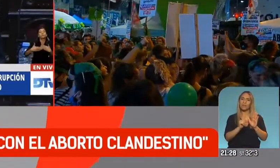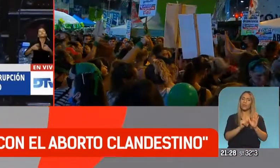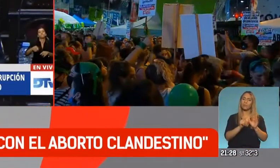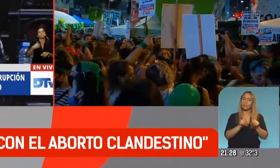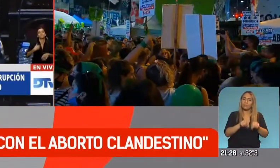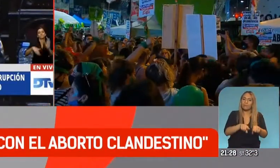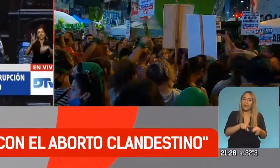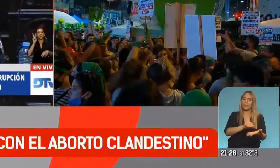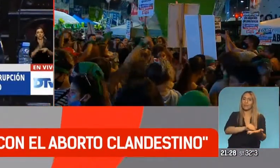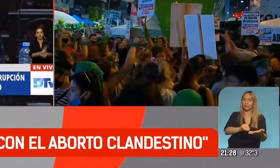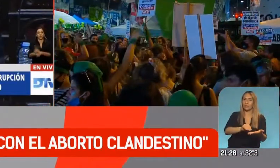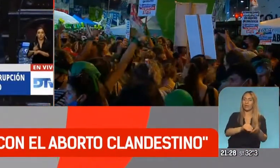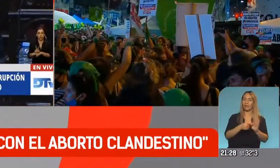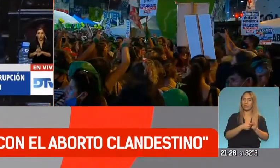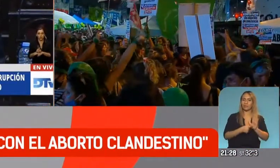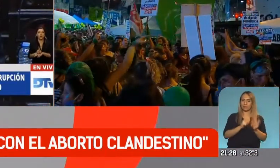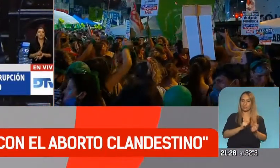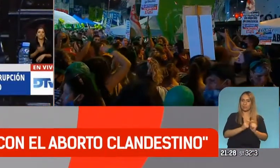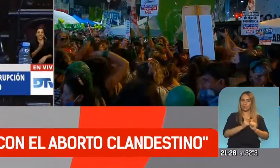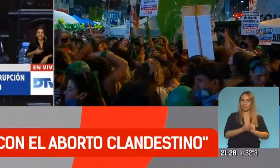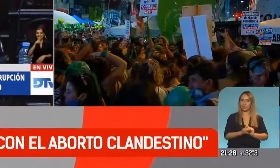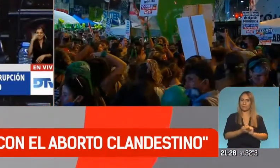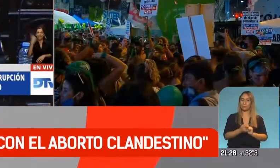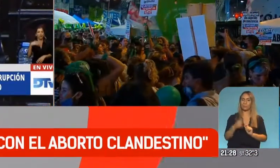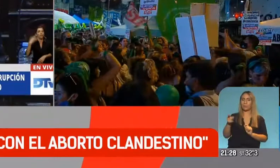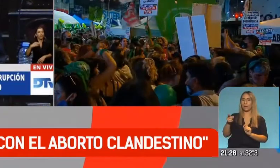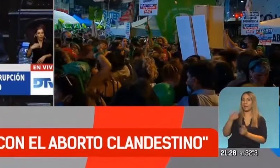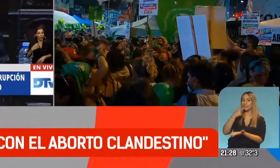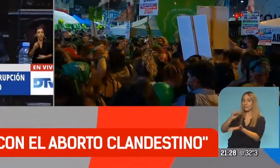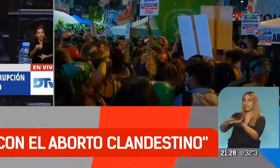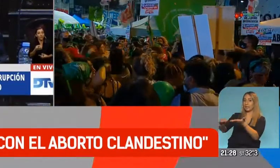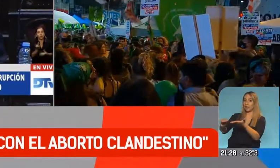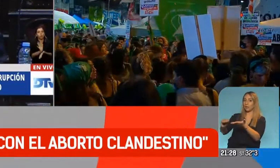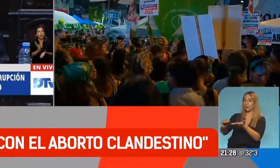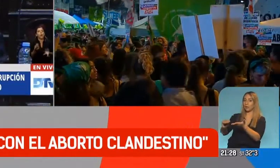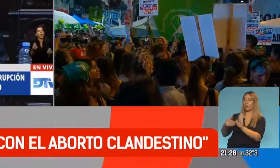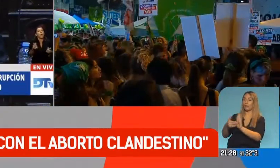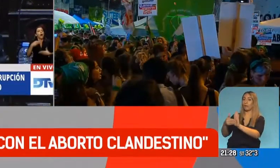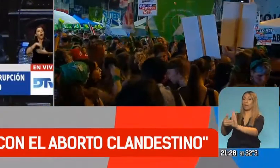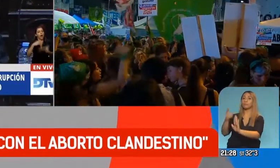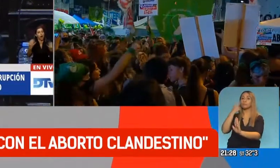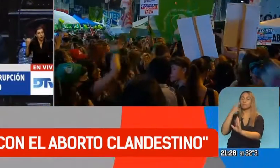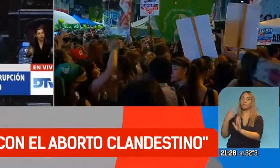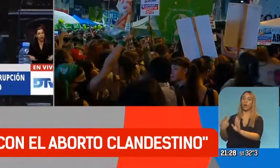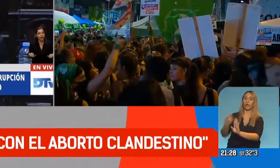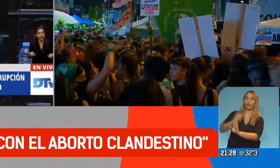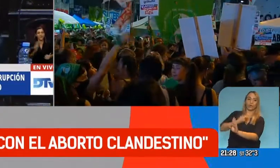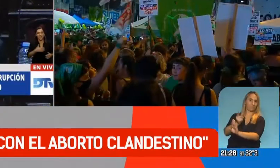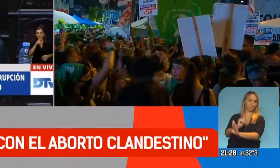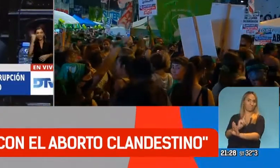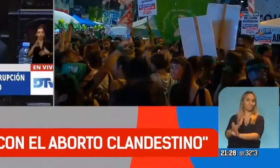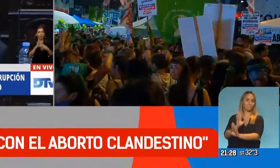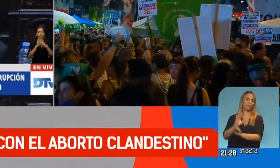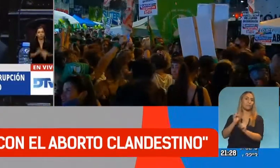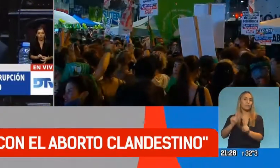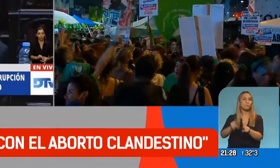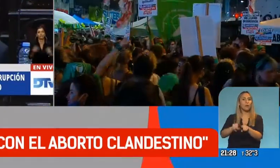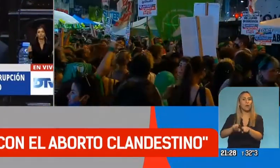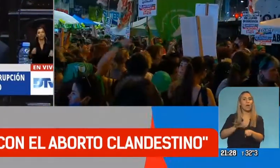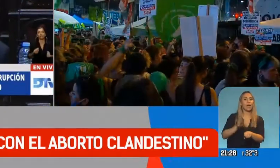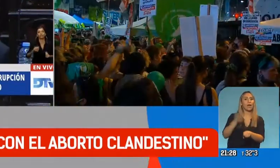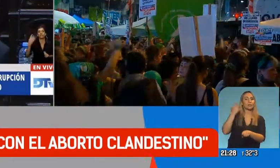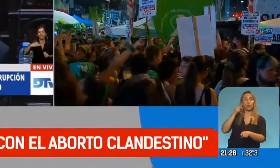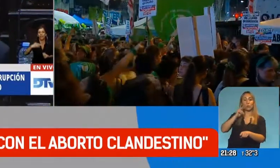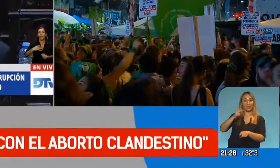diputado sino con la cámara de senadores para que no ocurra lo del 2018 donde finalmente la ley no se hace aún no se votó no